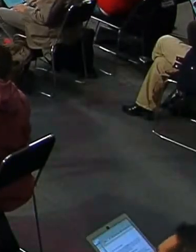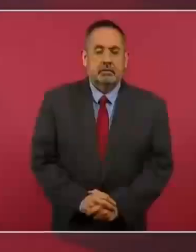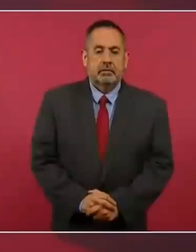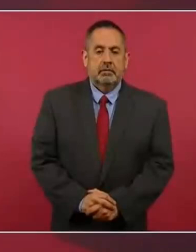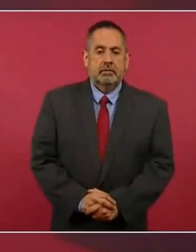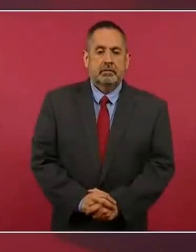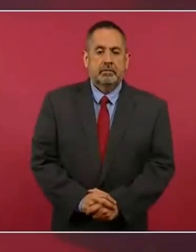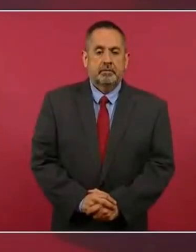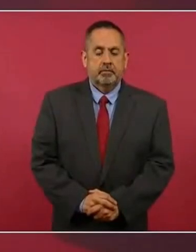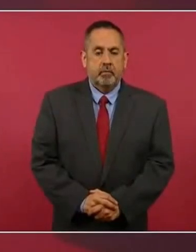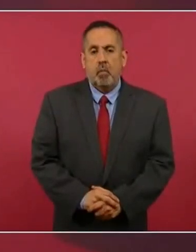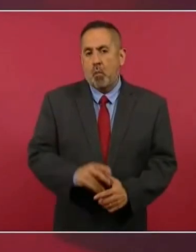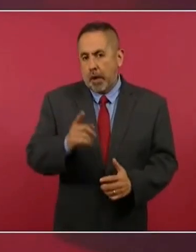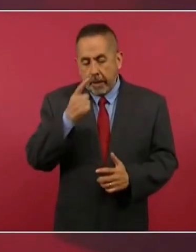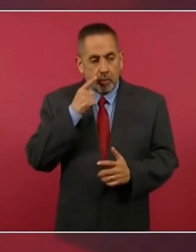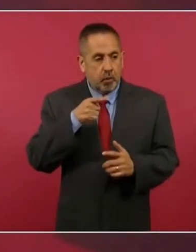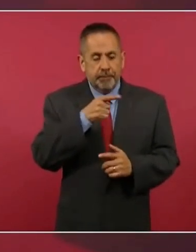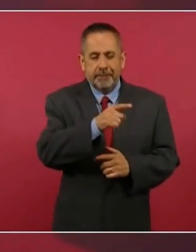Gravísimo.